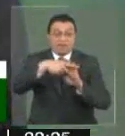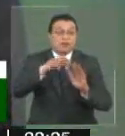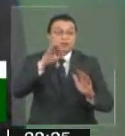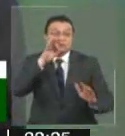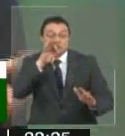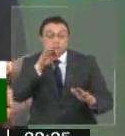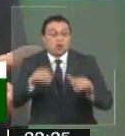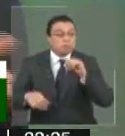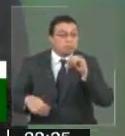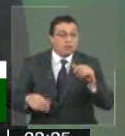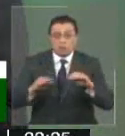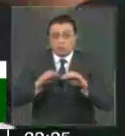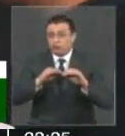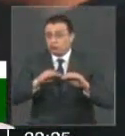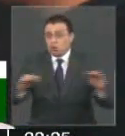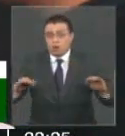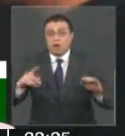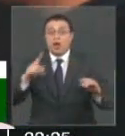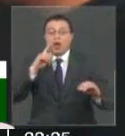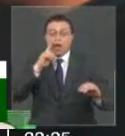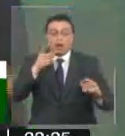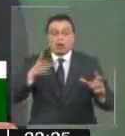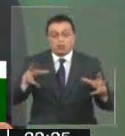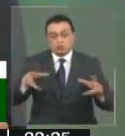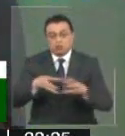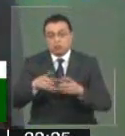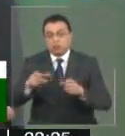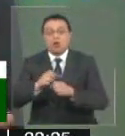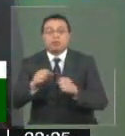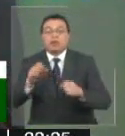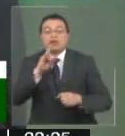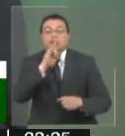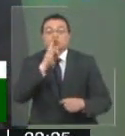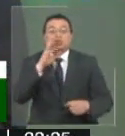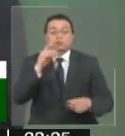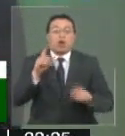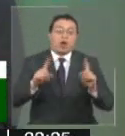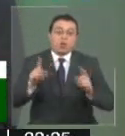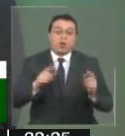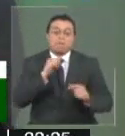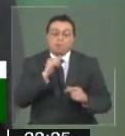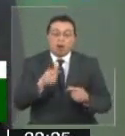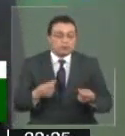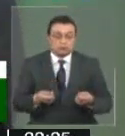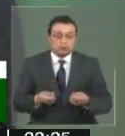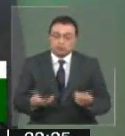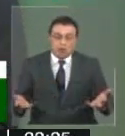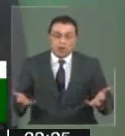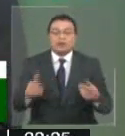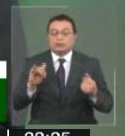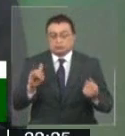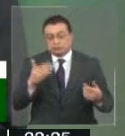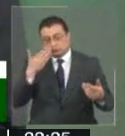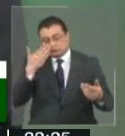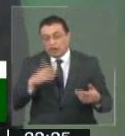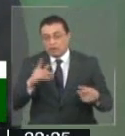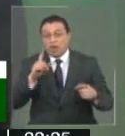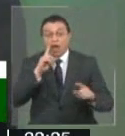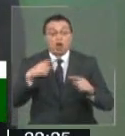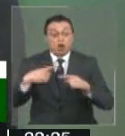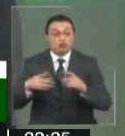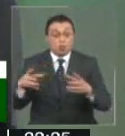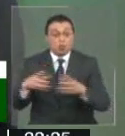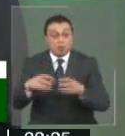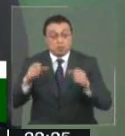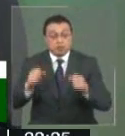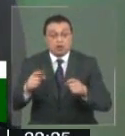Entonces, es claro que hay una fascia del mercado que no se puede, uh-huh. no puede acceder al turismo porque no tiene la plata por hacerlo, pero claro. Hay toda una otra parte que puede. Y después